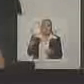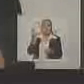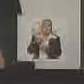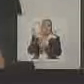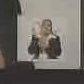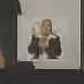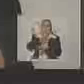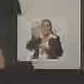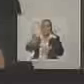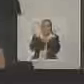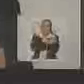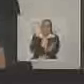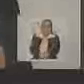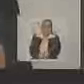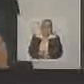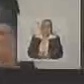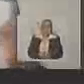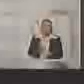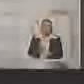retos comunes que nos aquejan.